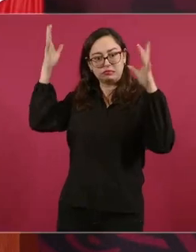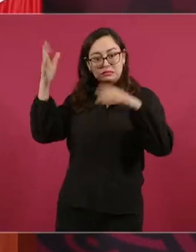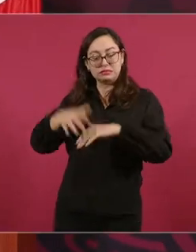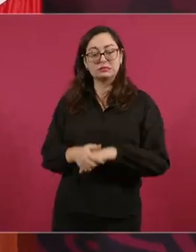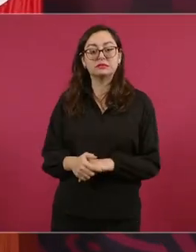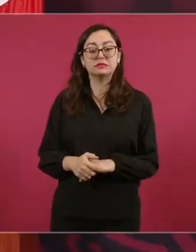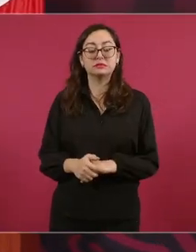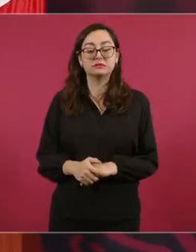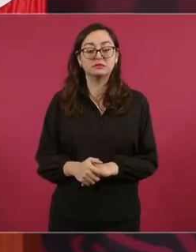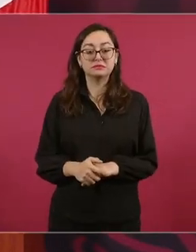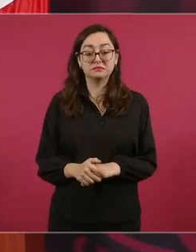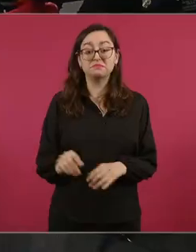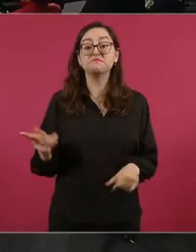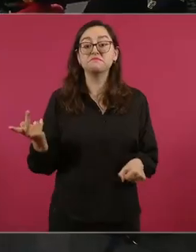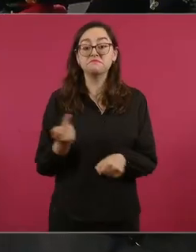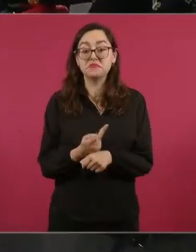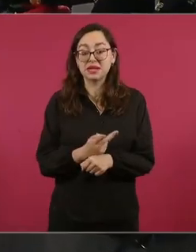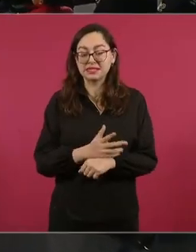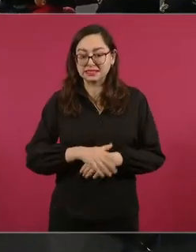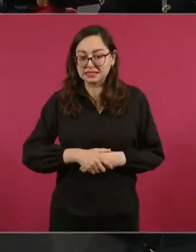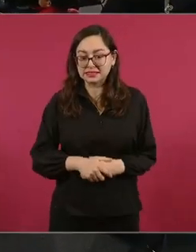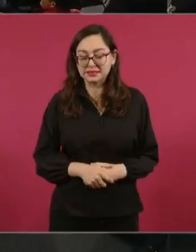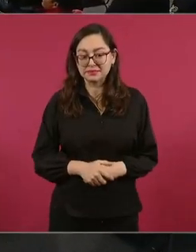Emilio Gamboa,